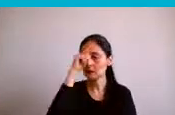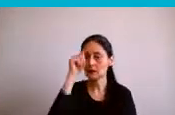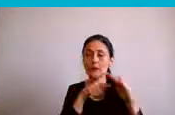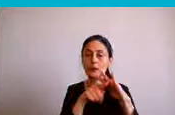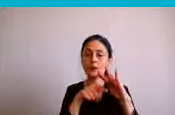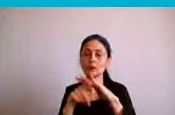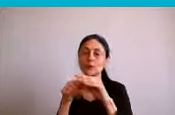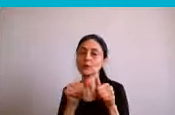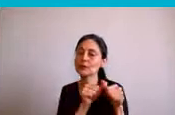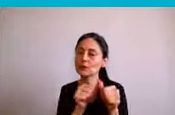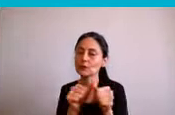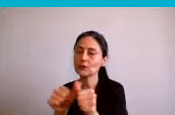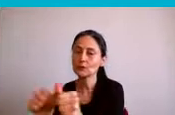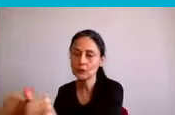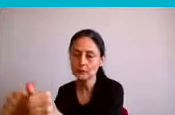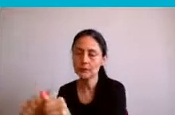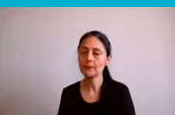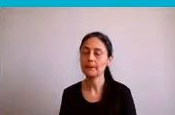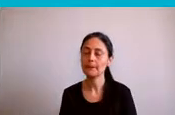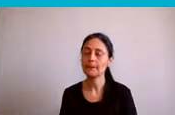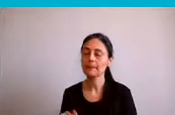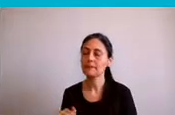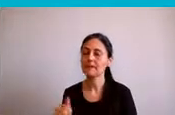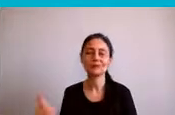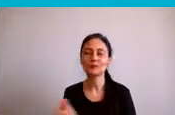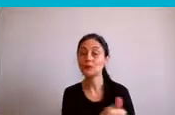¿ya? Y todo nos está haciendo ver